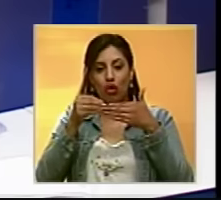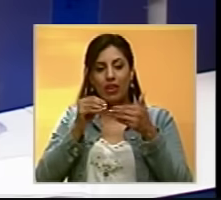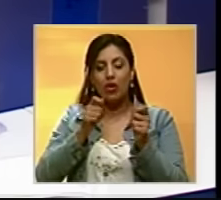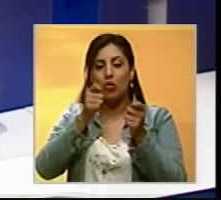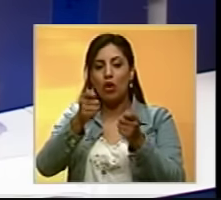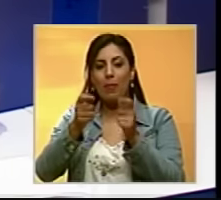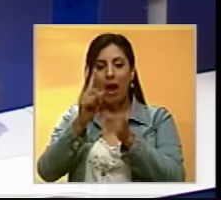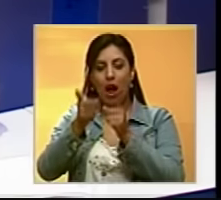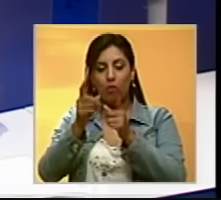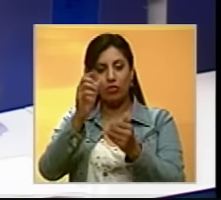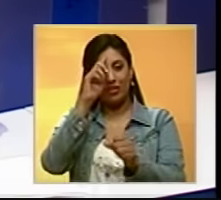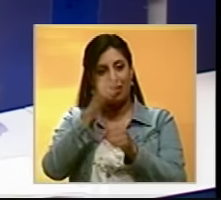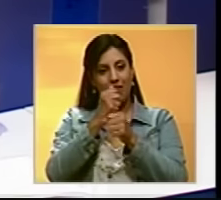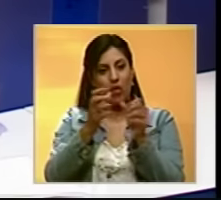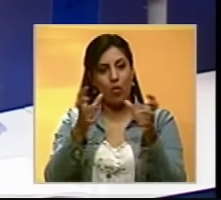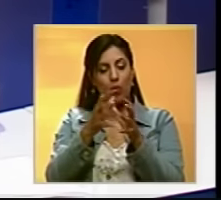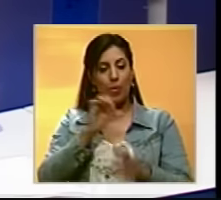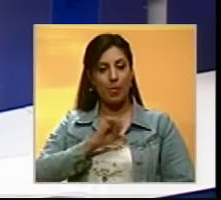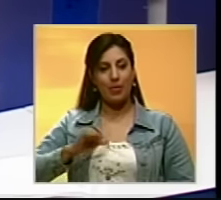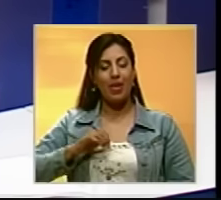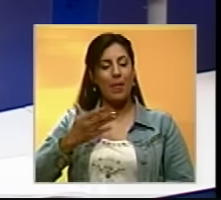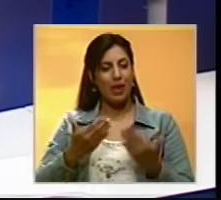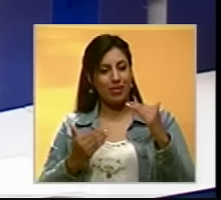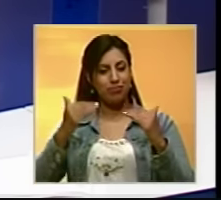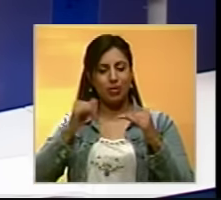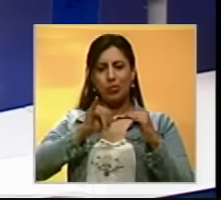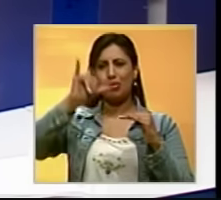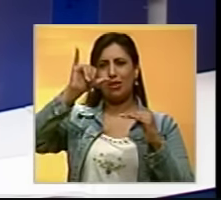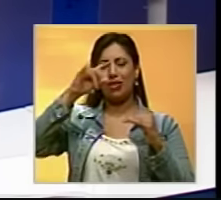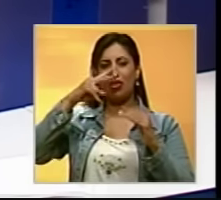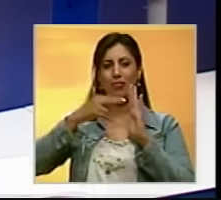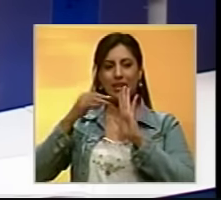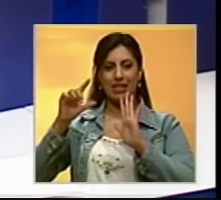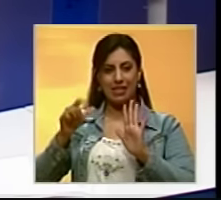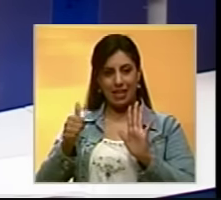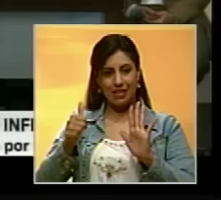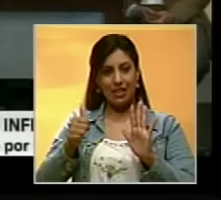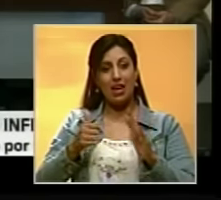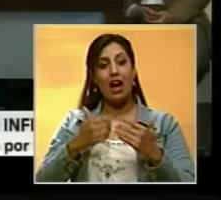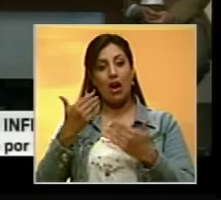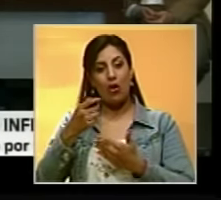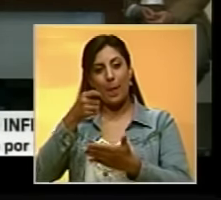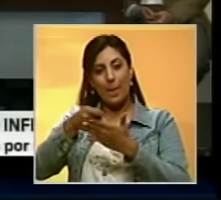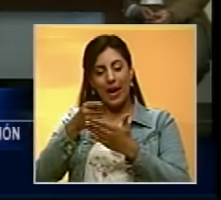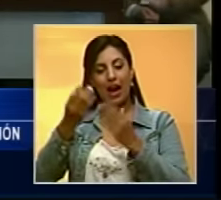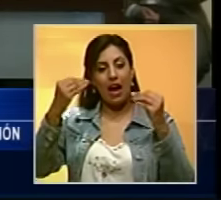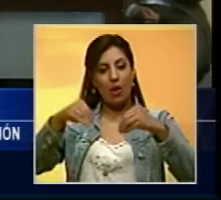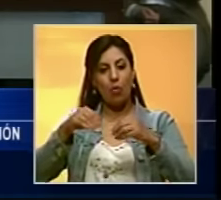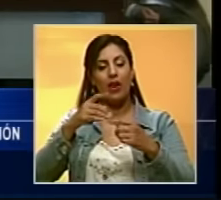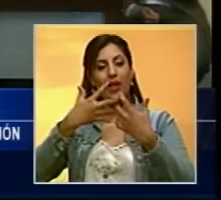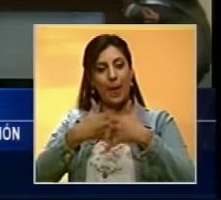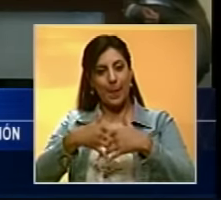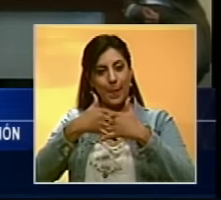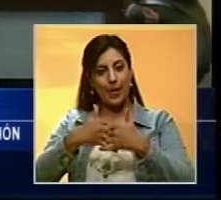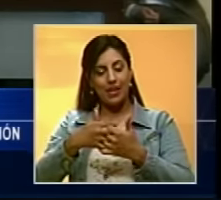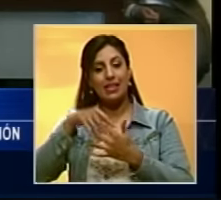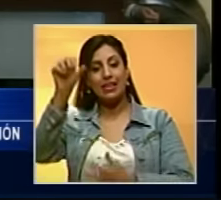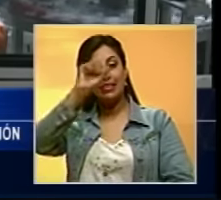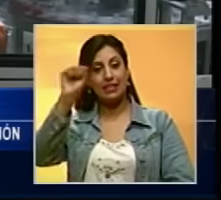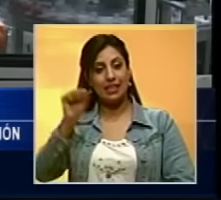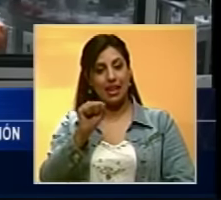recibirán algunos empleados del sector privado para compensar la inflación del año 2016 el monto también acordado por empresarios y